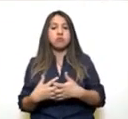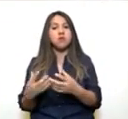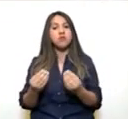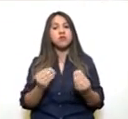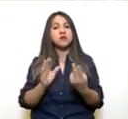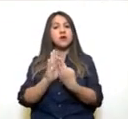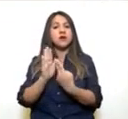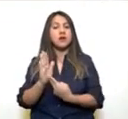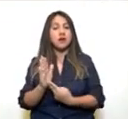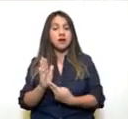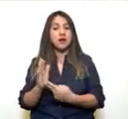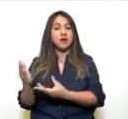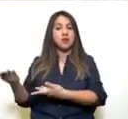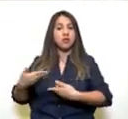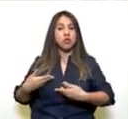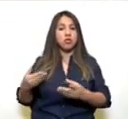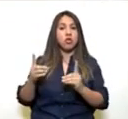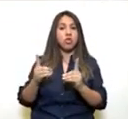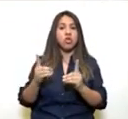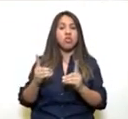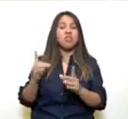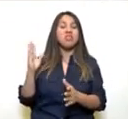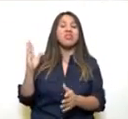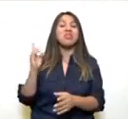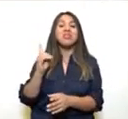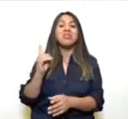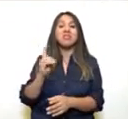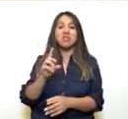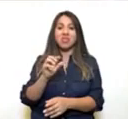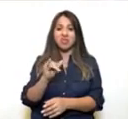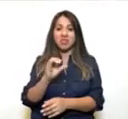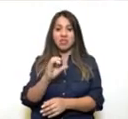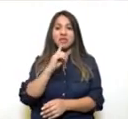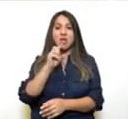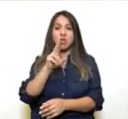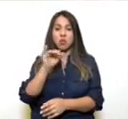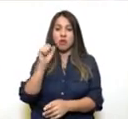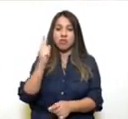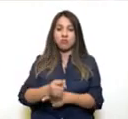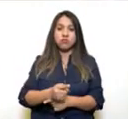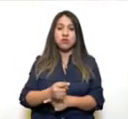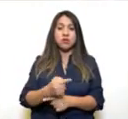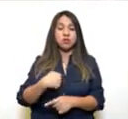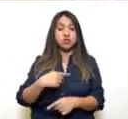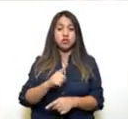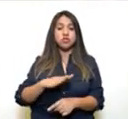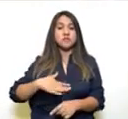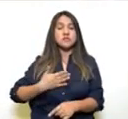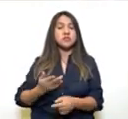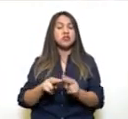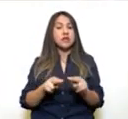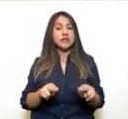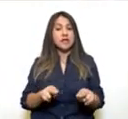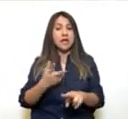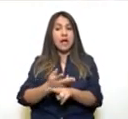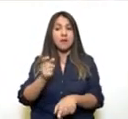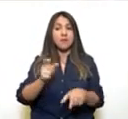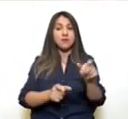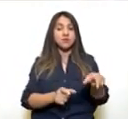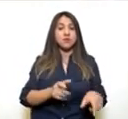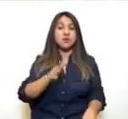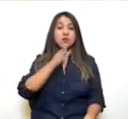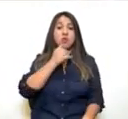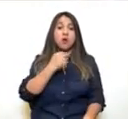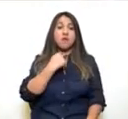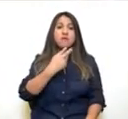reglas que nos dejó la dictadura eso es lo que me decepcionó yo no estoy tranquila porque hay gente que no tiene voz